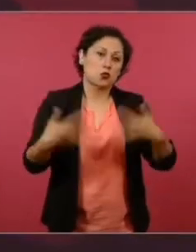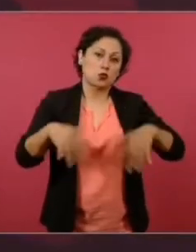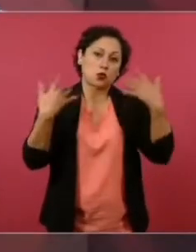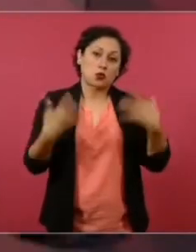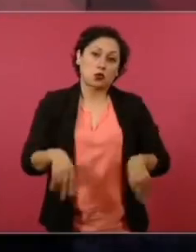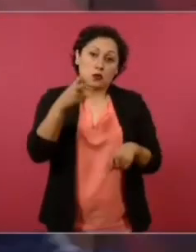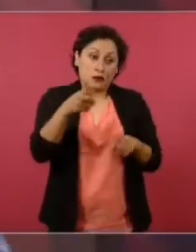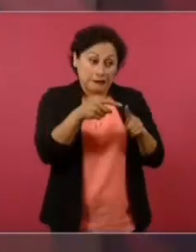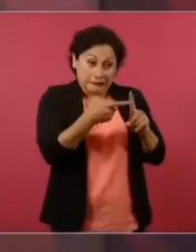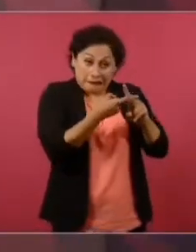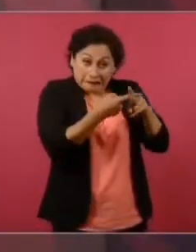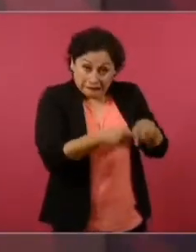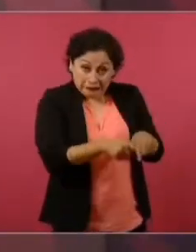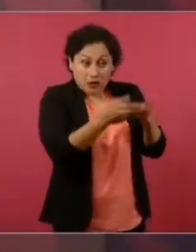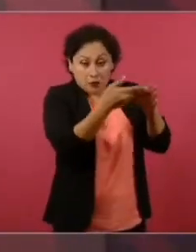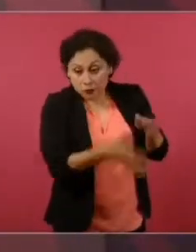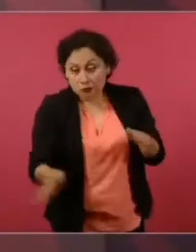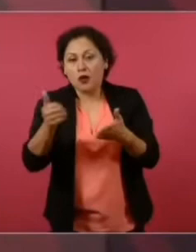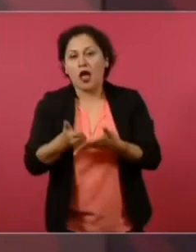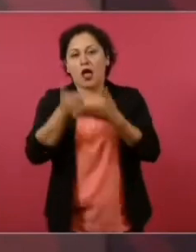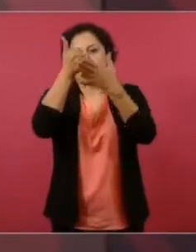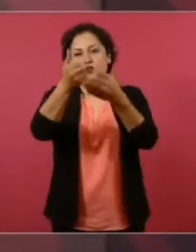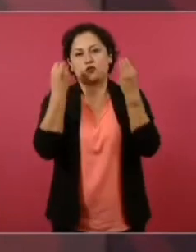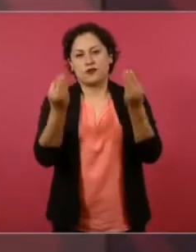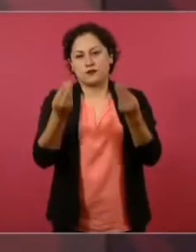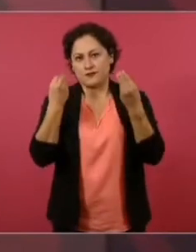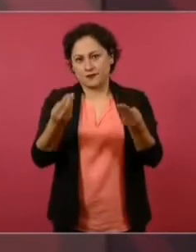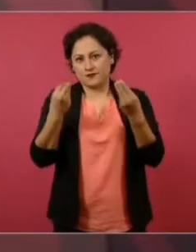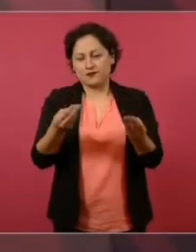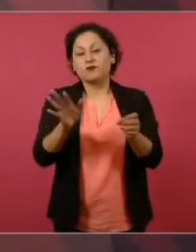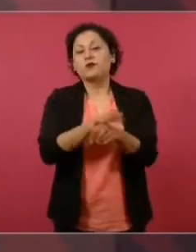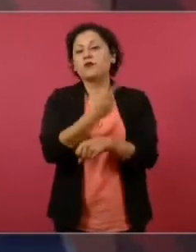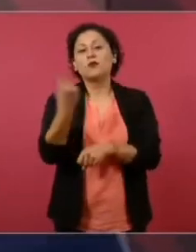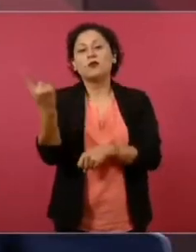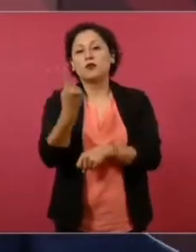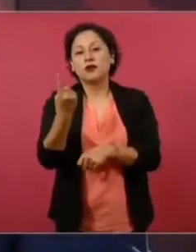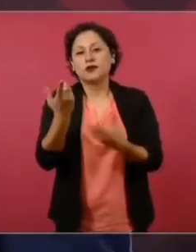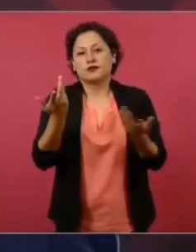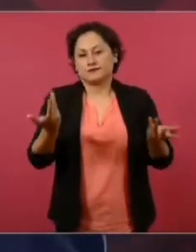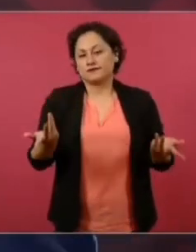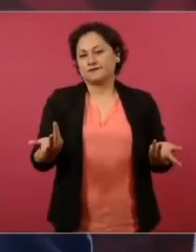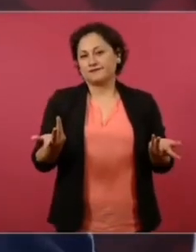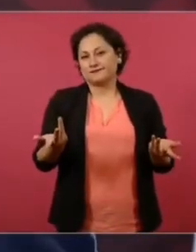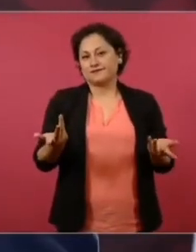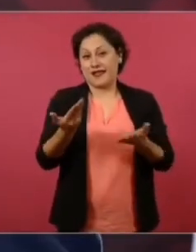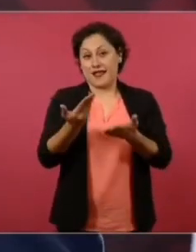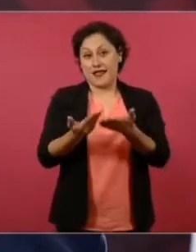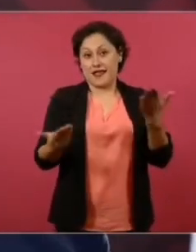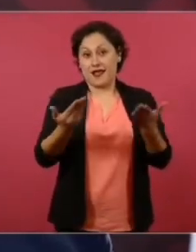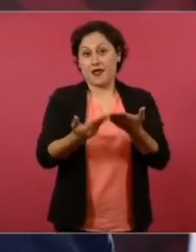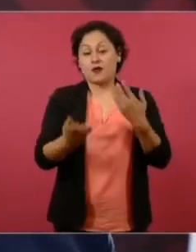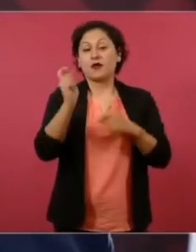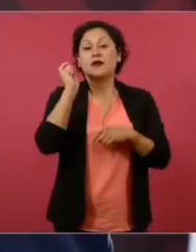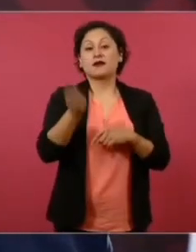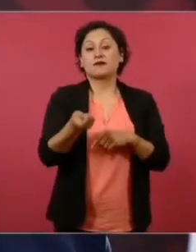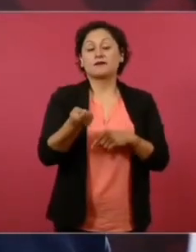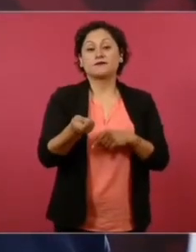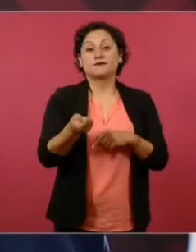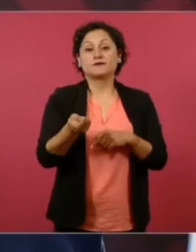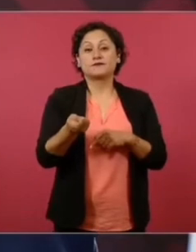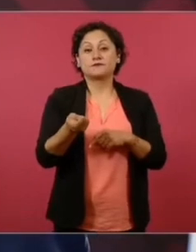nos ayudó muchísimo, porque por eso tenemos una recaudación